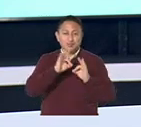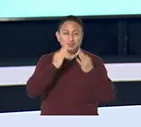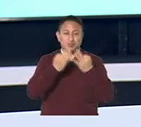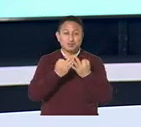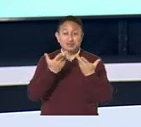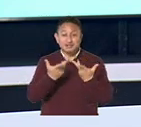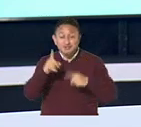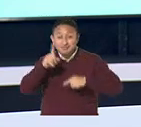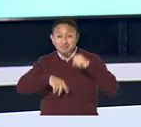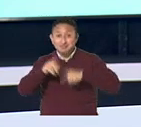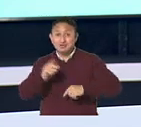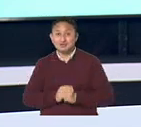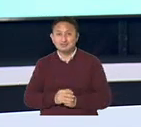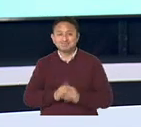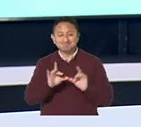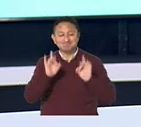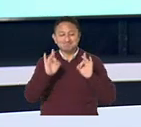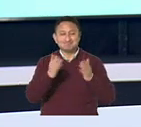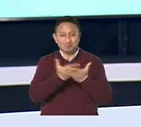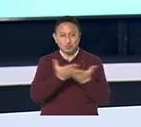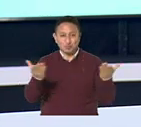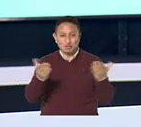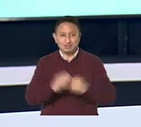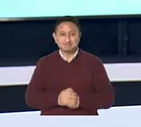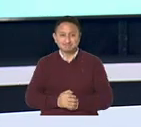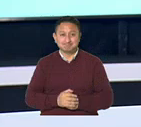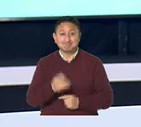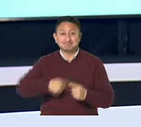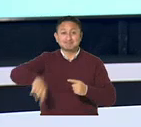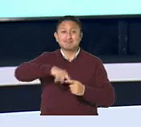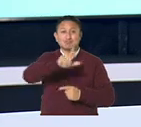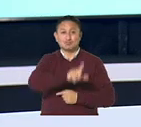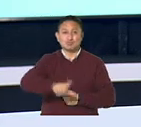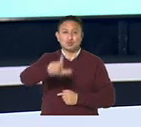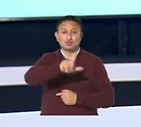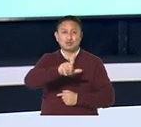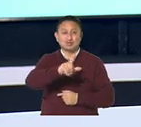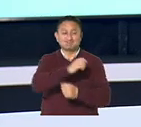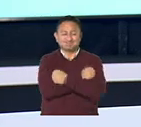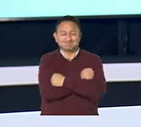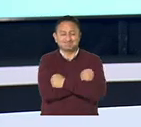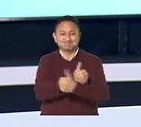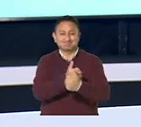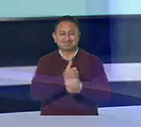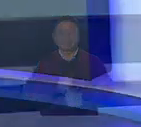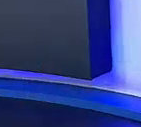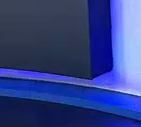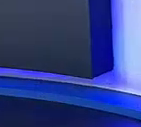familias y seres queridos. Mis mejores deseos para ustedes. Nos reencontramos el lunes. Un abrazo grande.